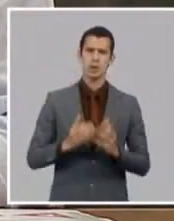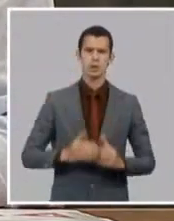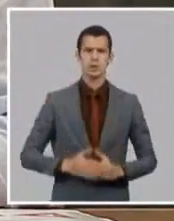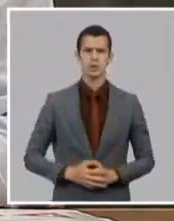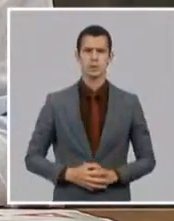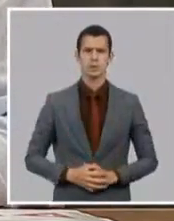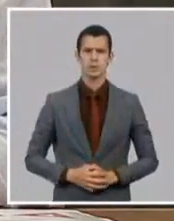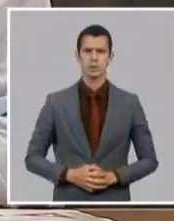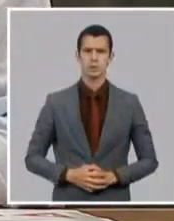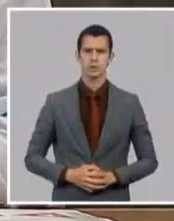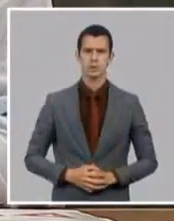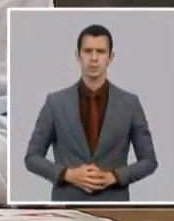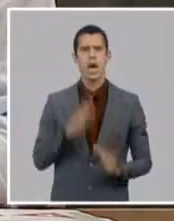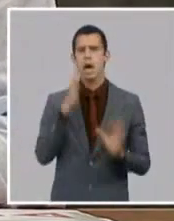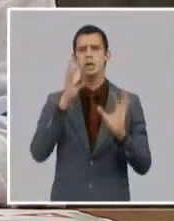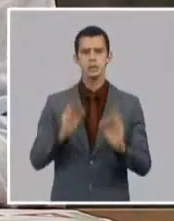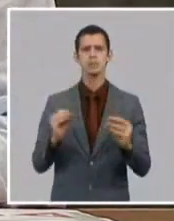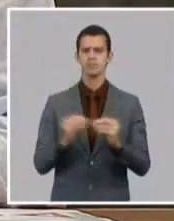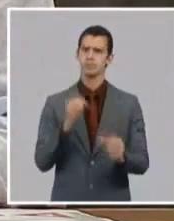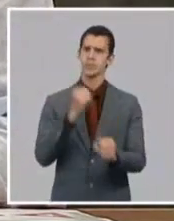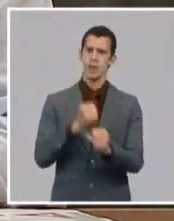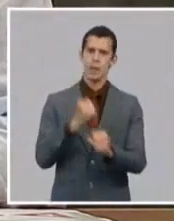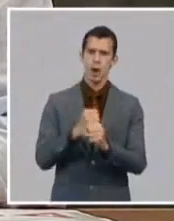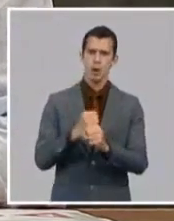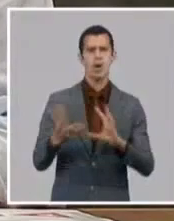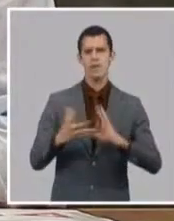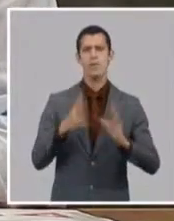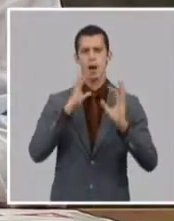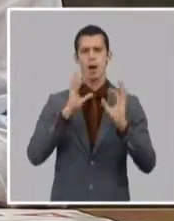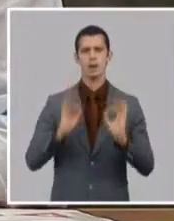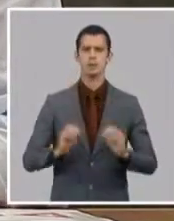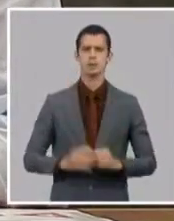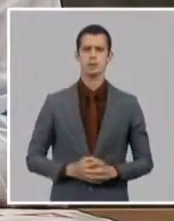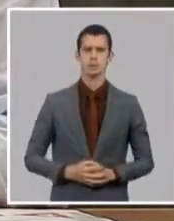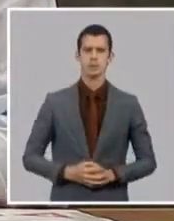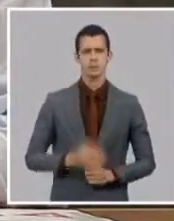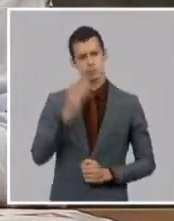prosperidad posible. Ese es nuestro mensaje para nuestro pueblo en el día de hoy. Muchas gracias.